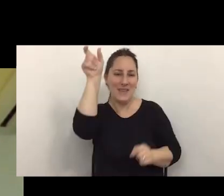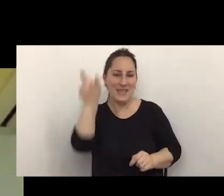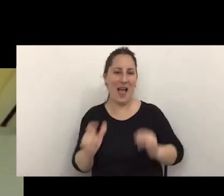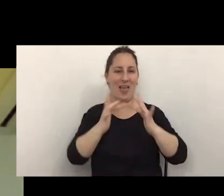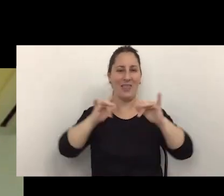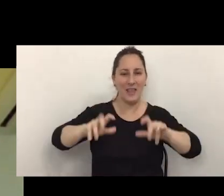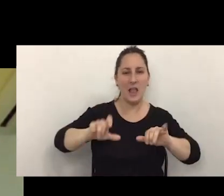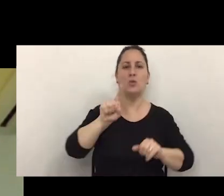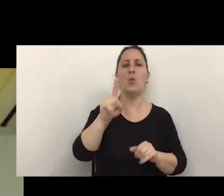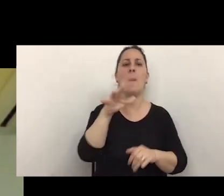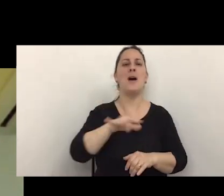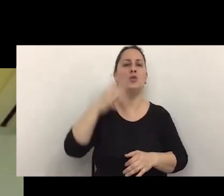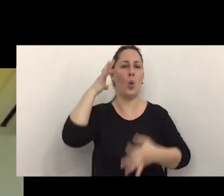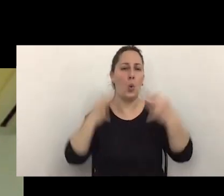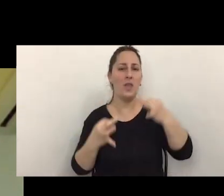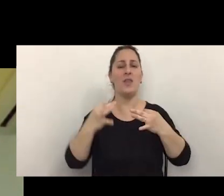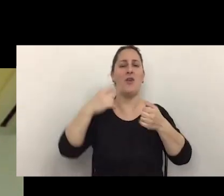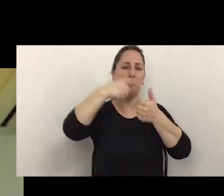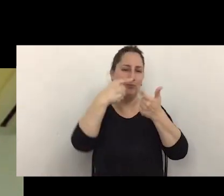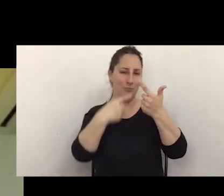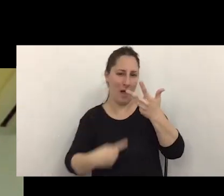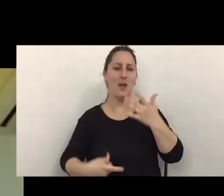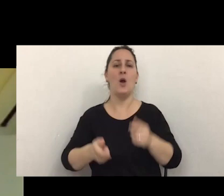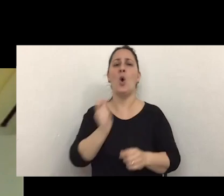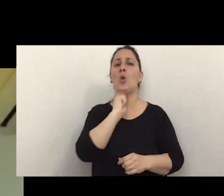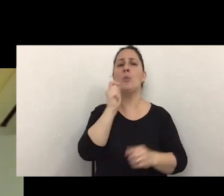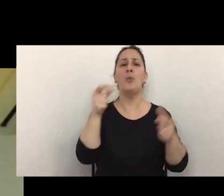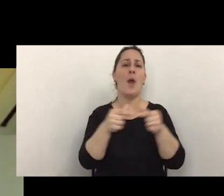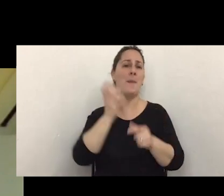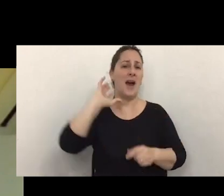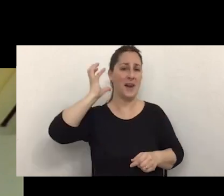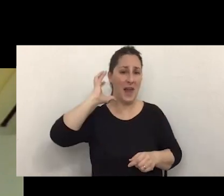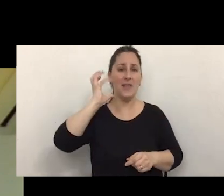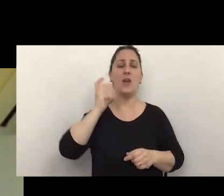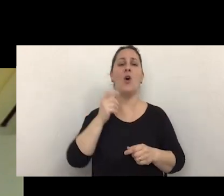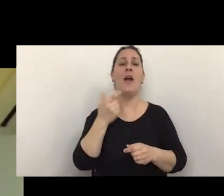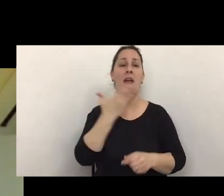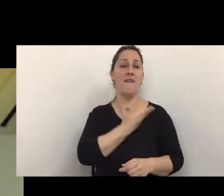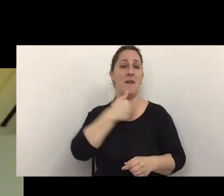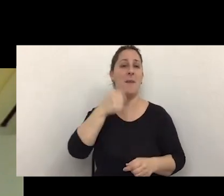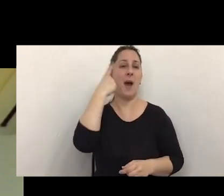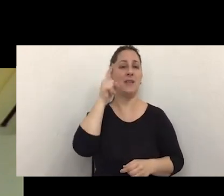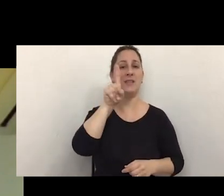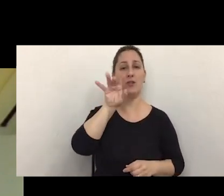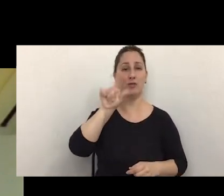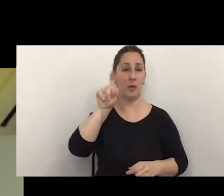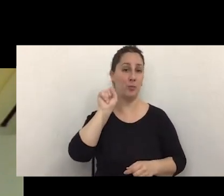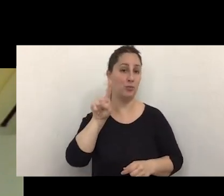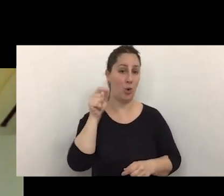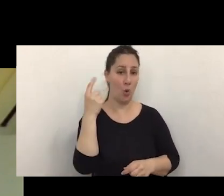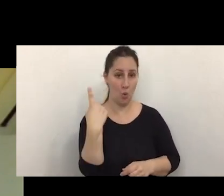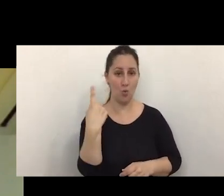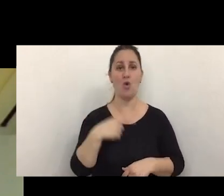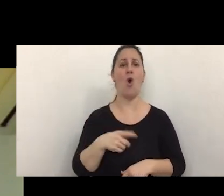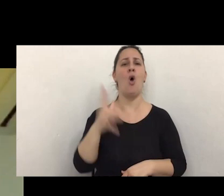como Tu Espacio Jurídico, Desafío Exportar, conductora del programa radial Actualidad Tributaria en FM Aprender 106.1 MHz, todos